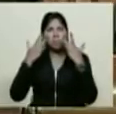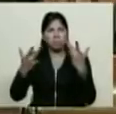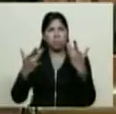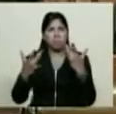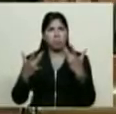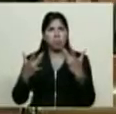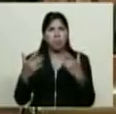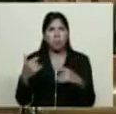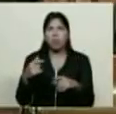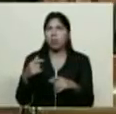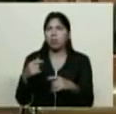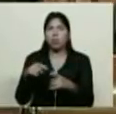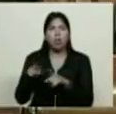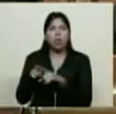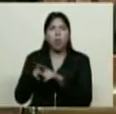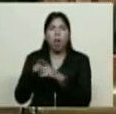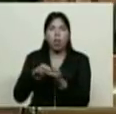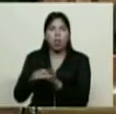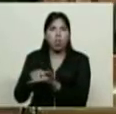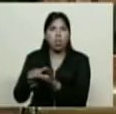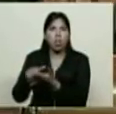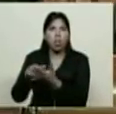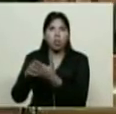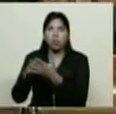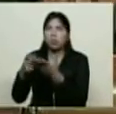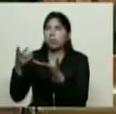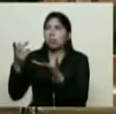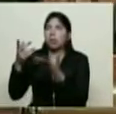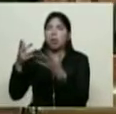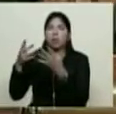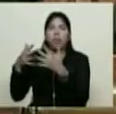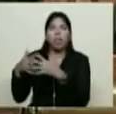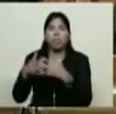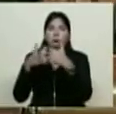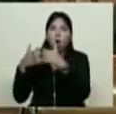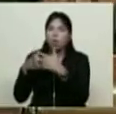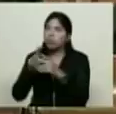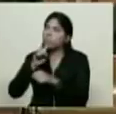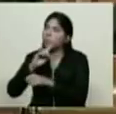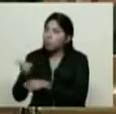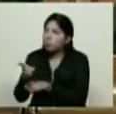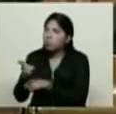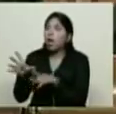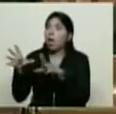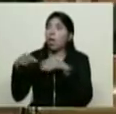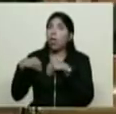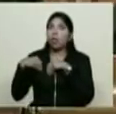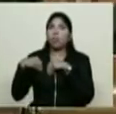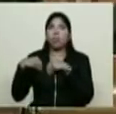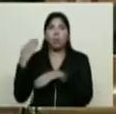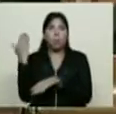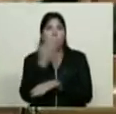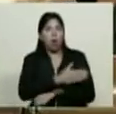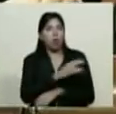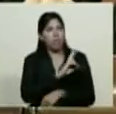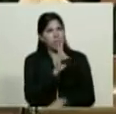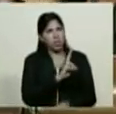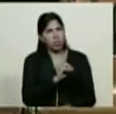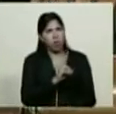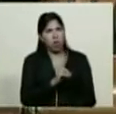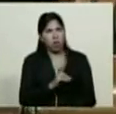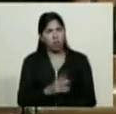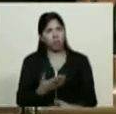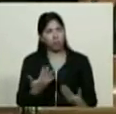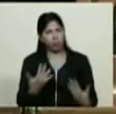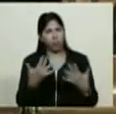su subordinación irrestricta a los mandatos del gobierno supremacista y xenófobo de los Estados Unidos